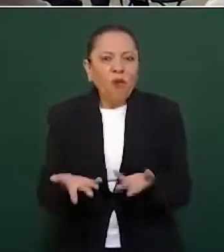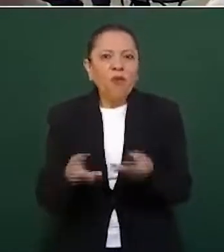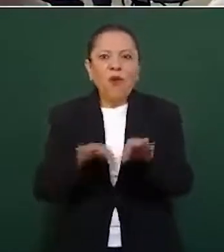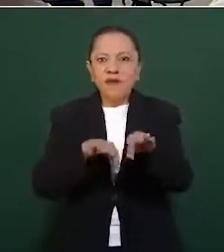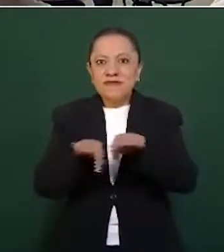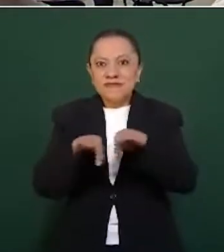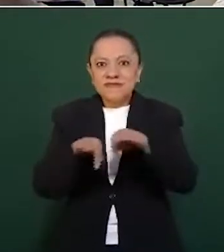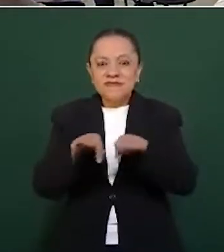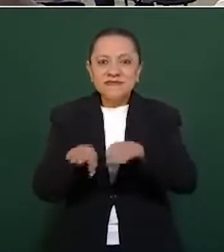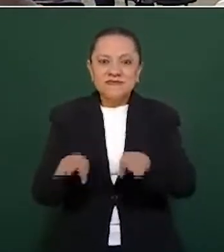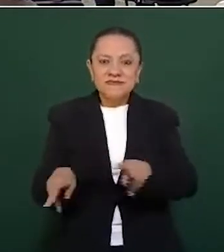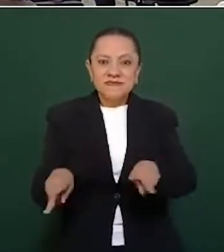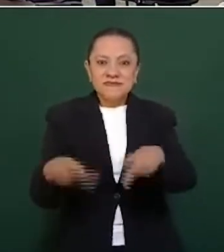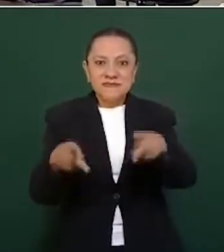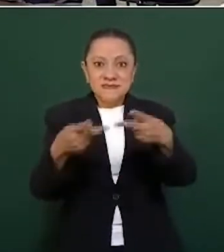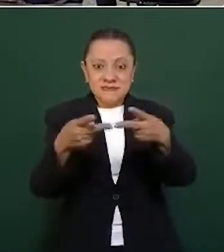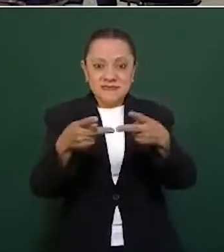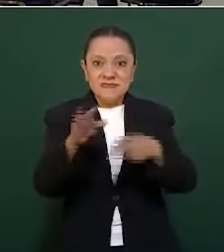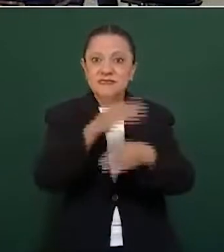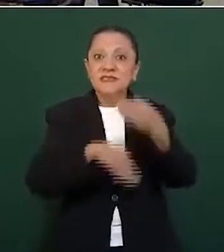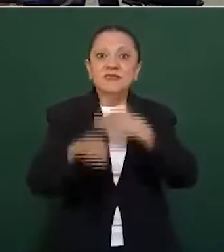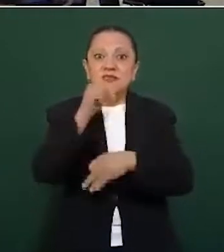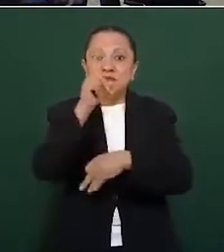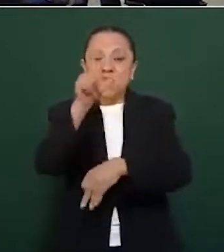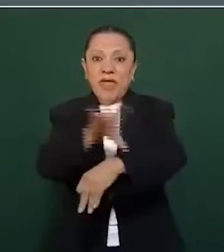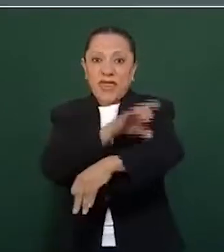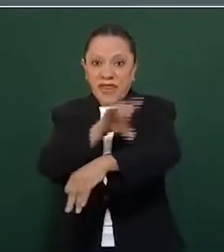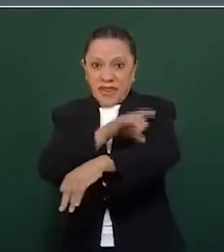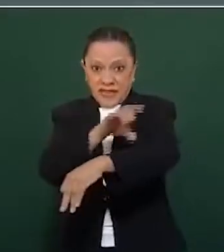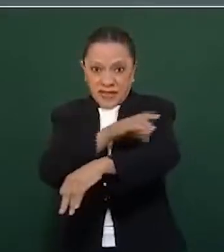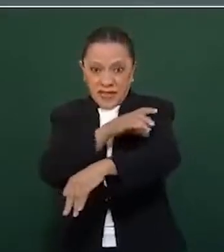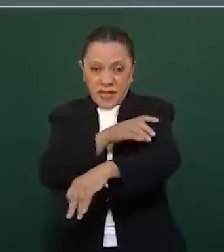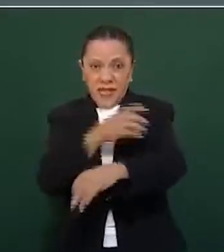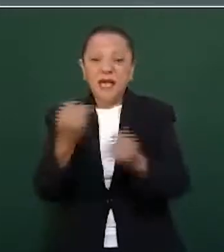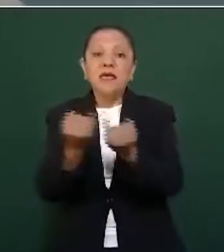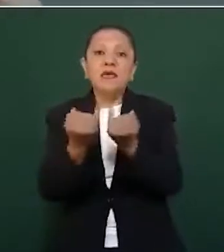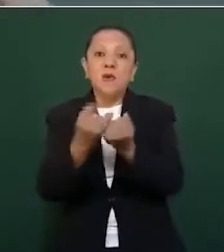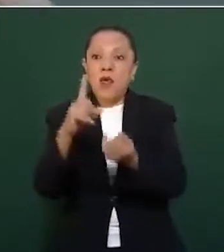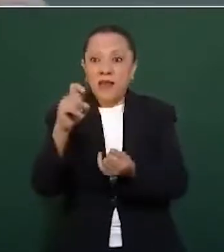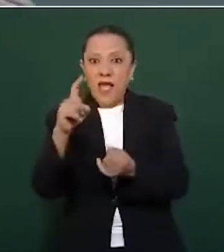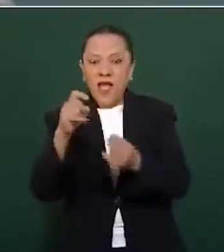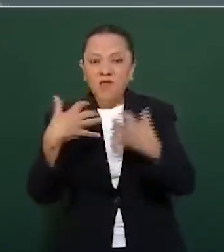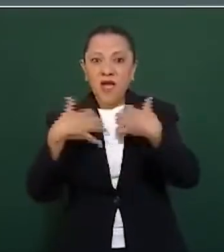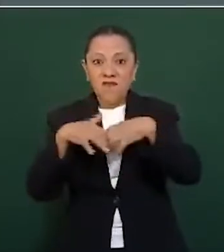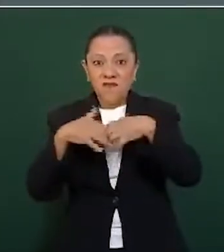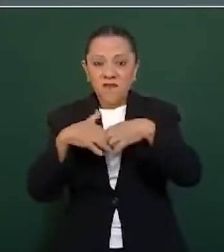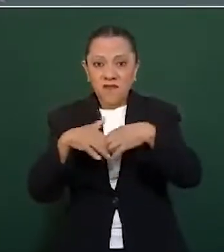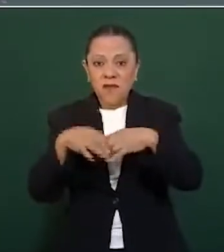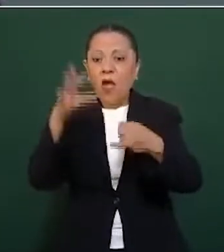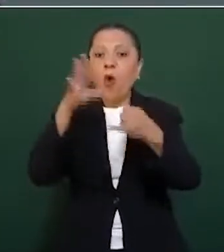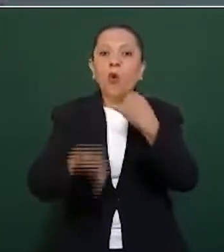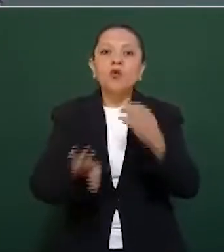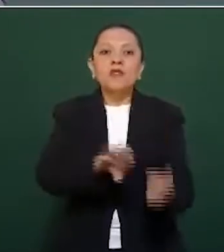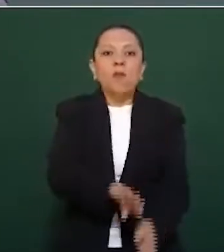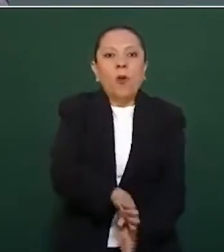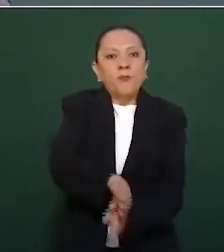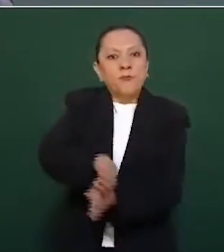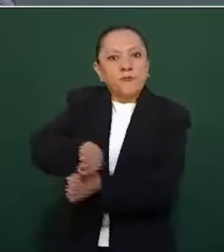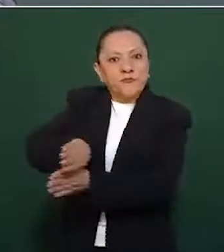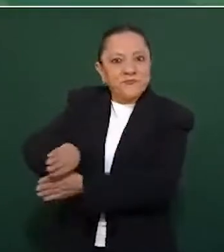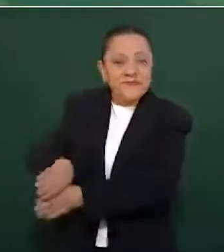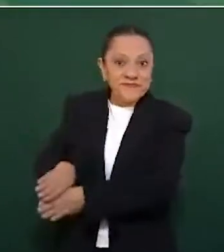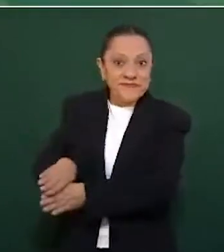que se produce en las hidroeléctricas se queda hasta el final.